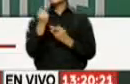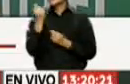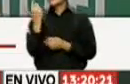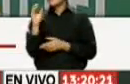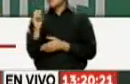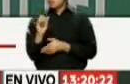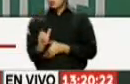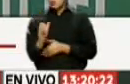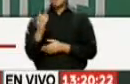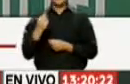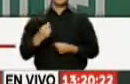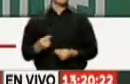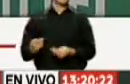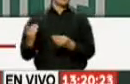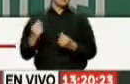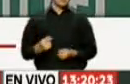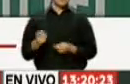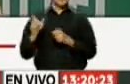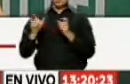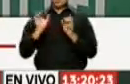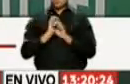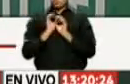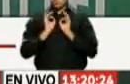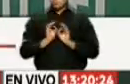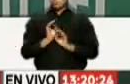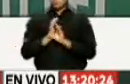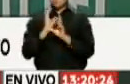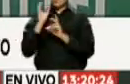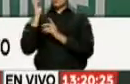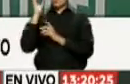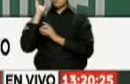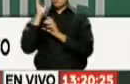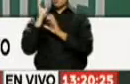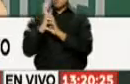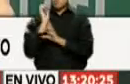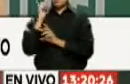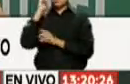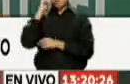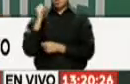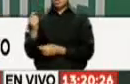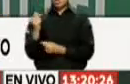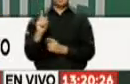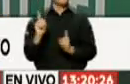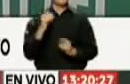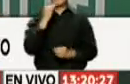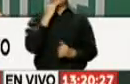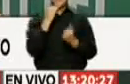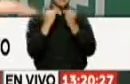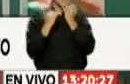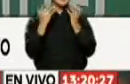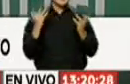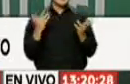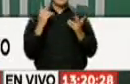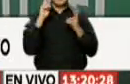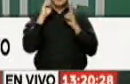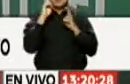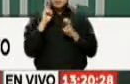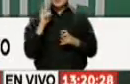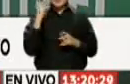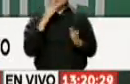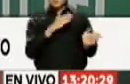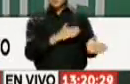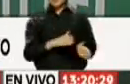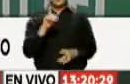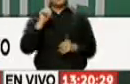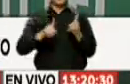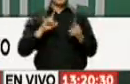subsidio? Porque el seguir pagando el subsidio a los transportistas no es eficiente. Ya lo hemos visto, hay investigaciones sobre posibles